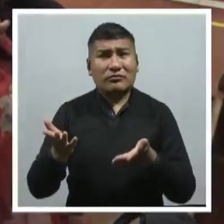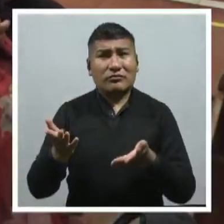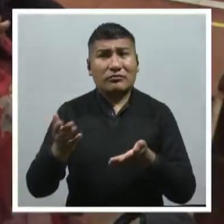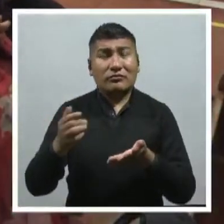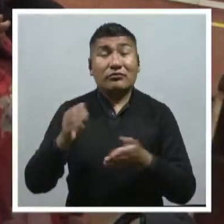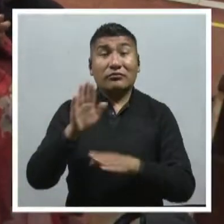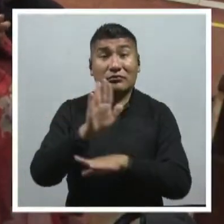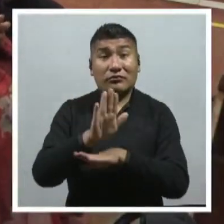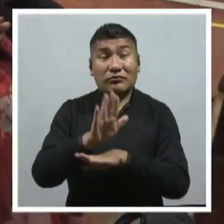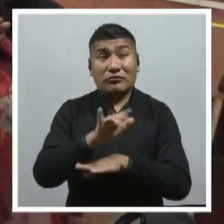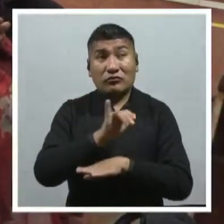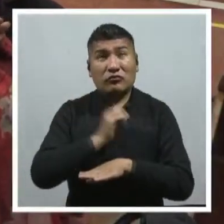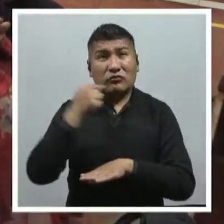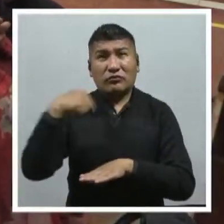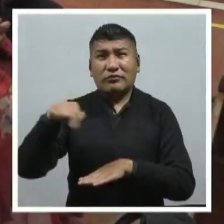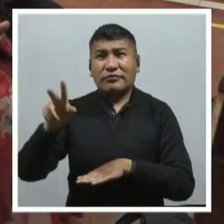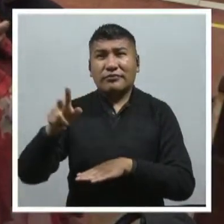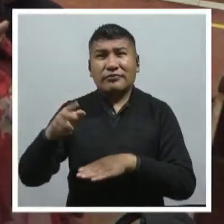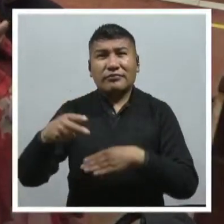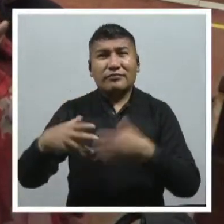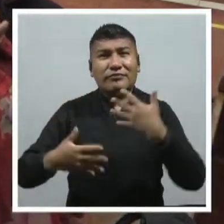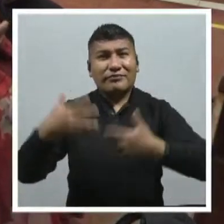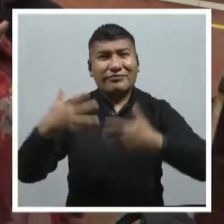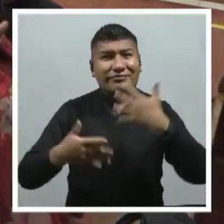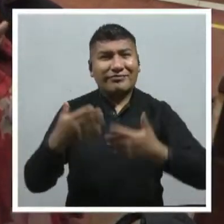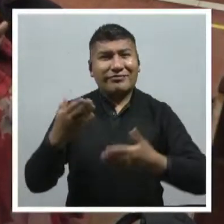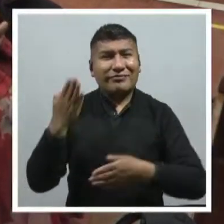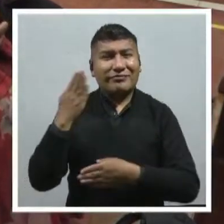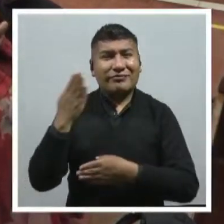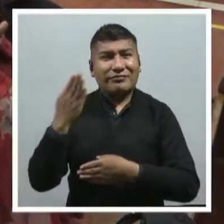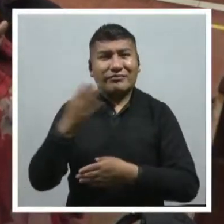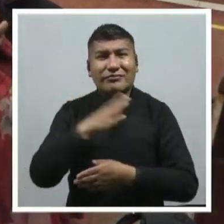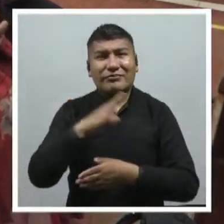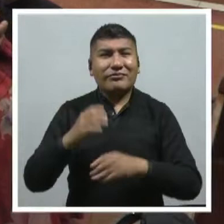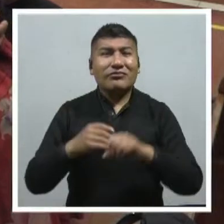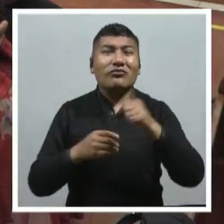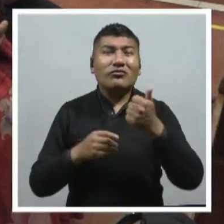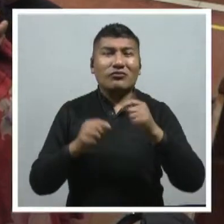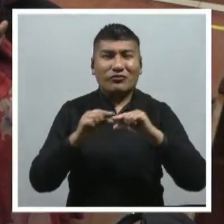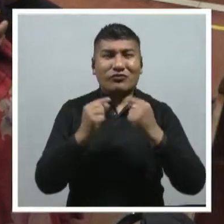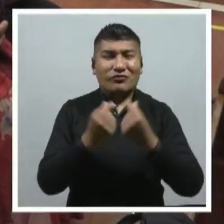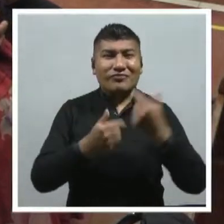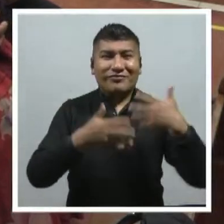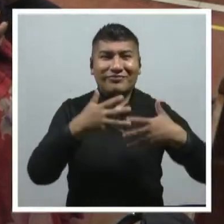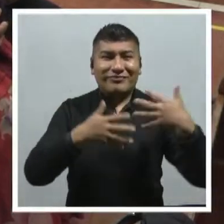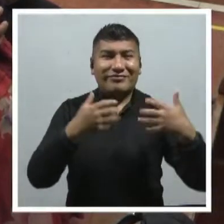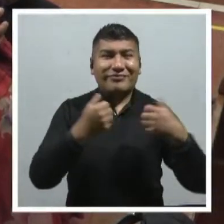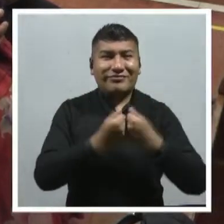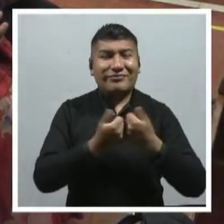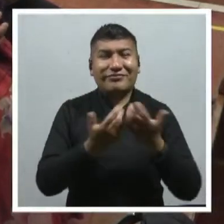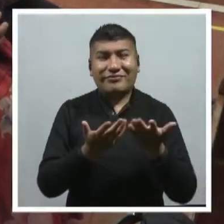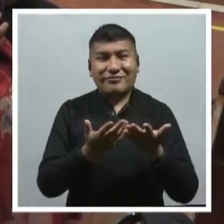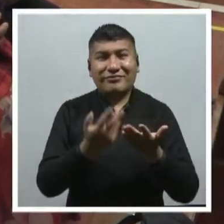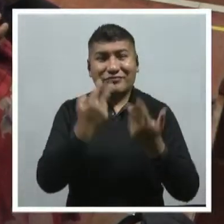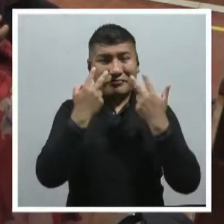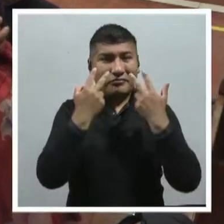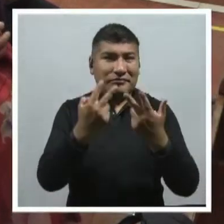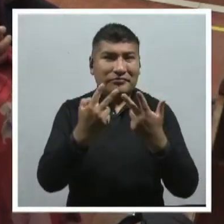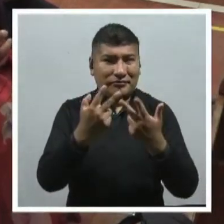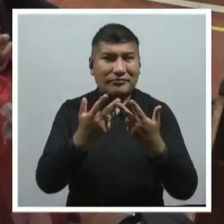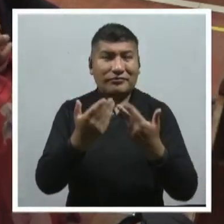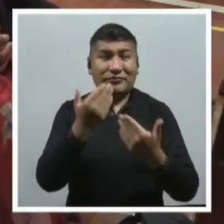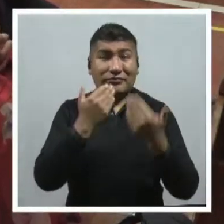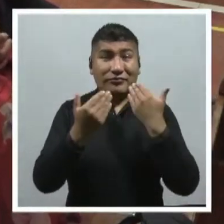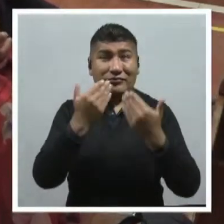tarde también me voy a ir a ver el partido entre Bolívar y Tomayapo, ¿no? Ay, nos vamos a ver, nos vamos a comer